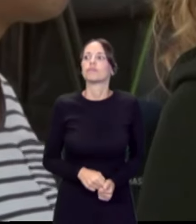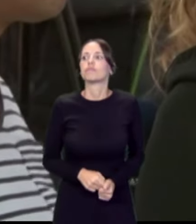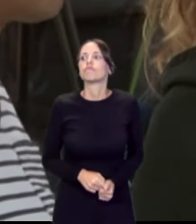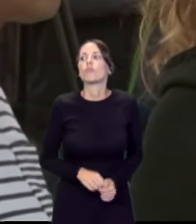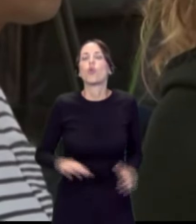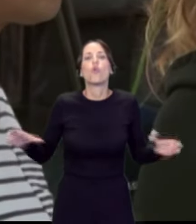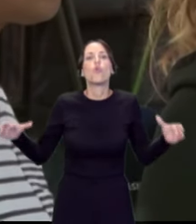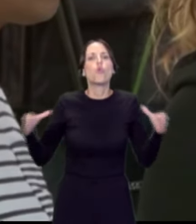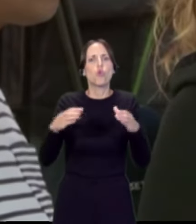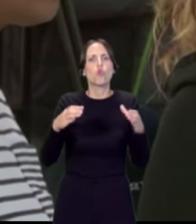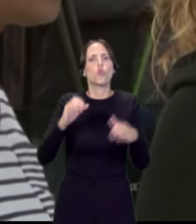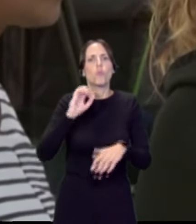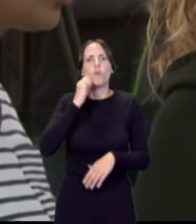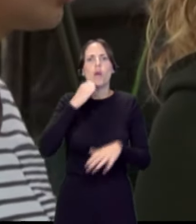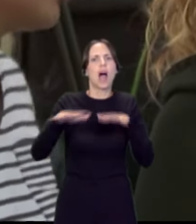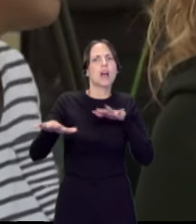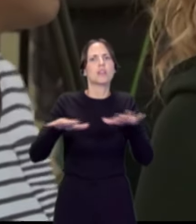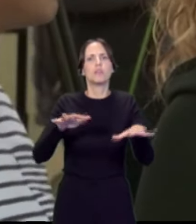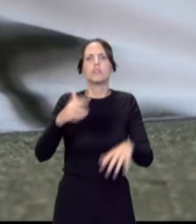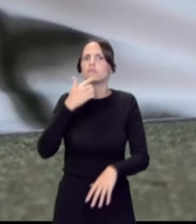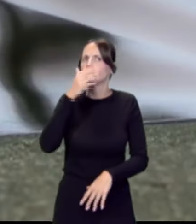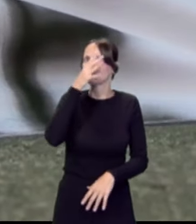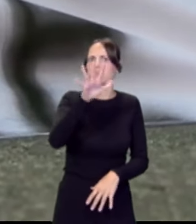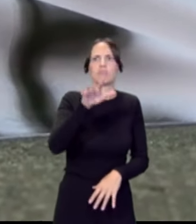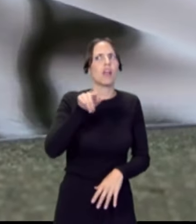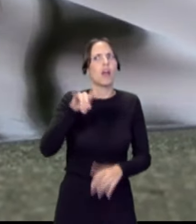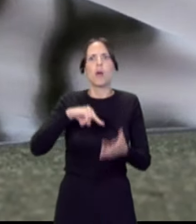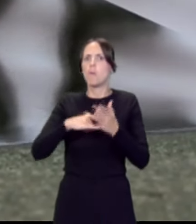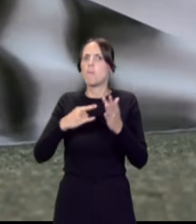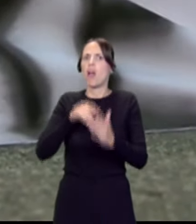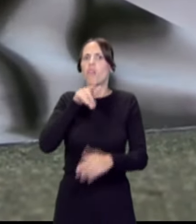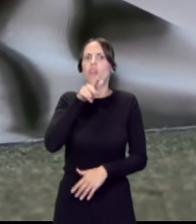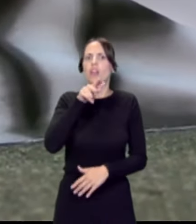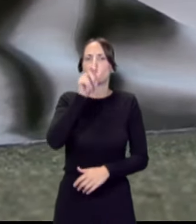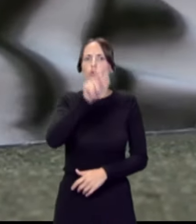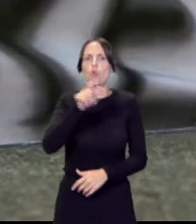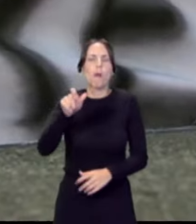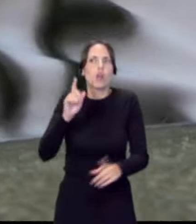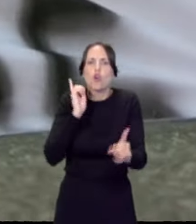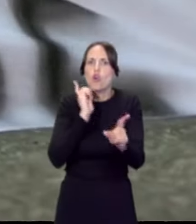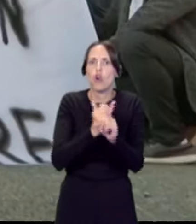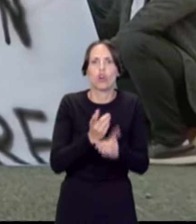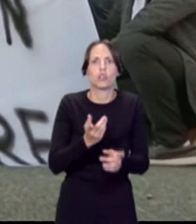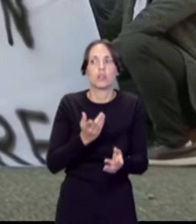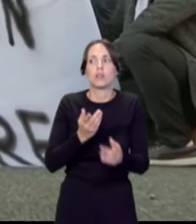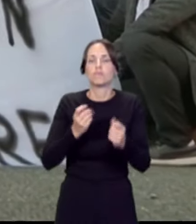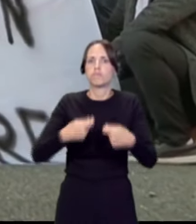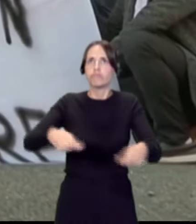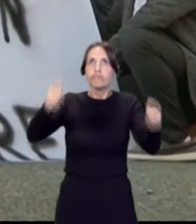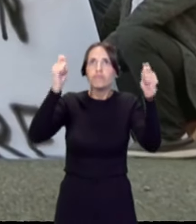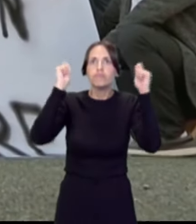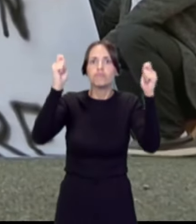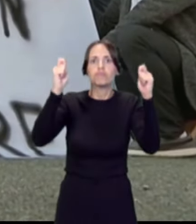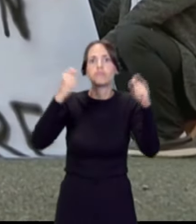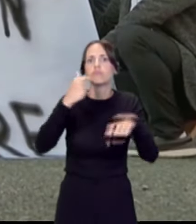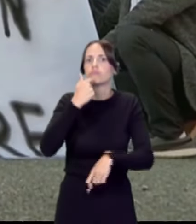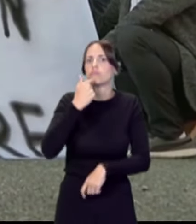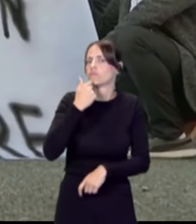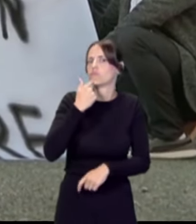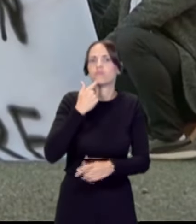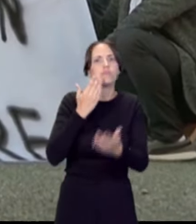Un grupo de activistas denuncia que el plan va en contra de los derechos humanos y piden, pancarta en mano, que se dé